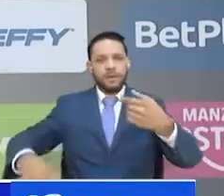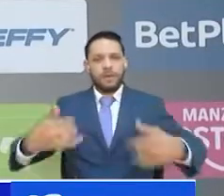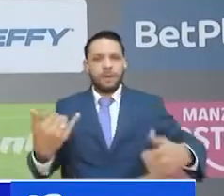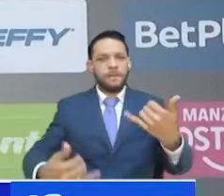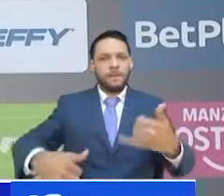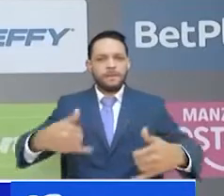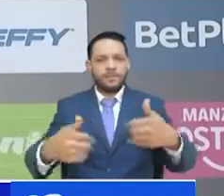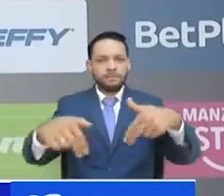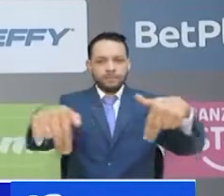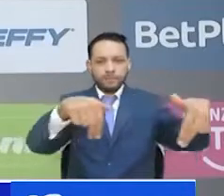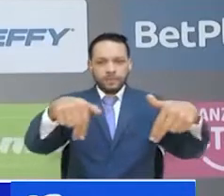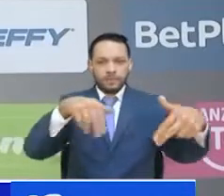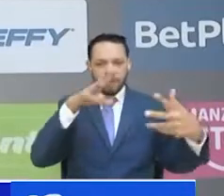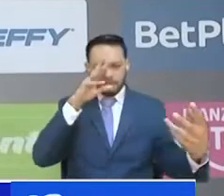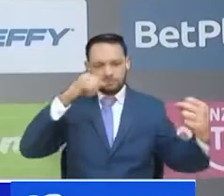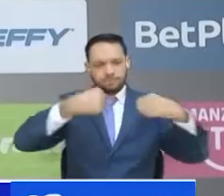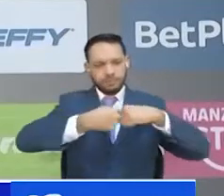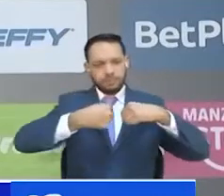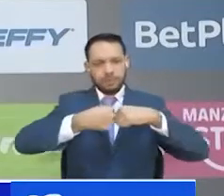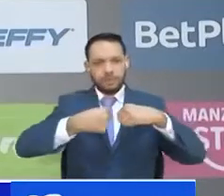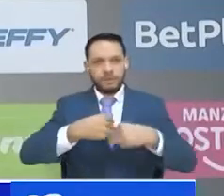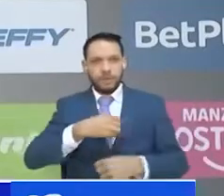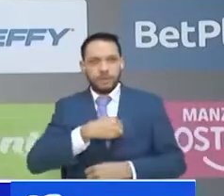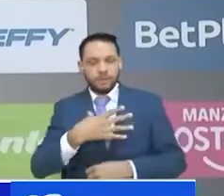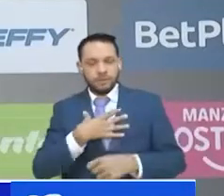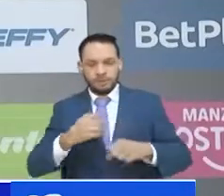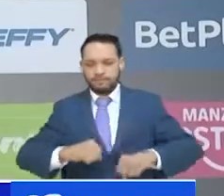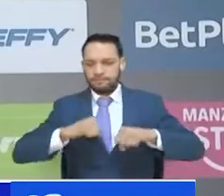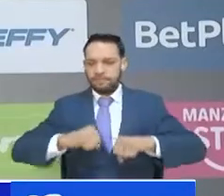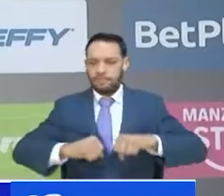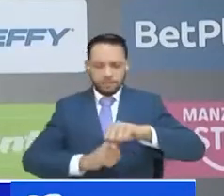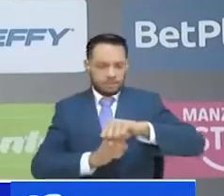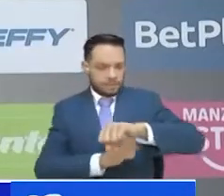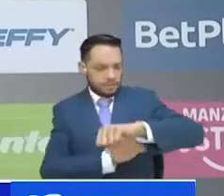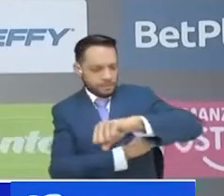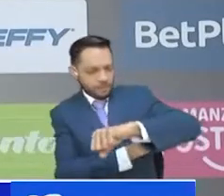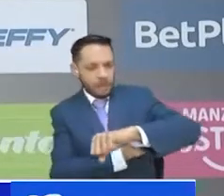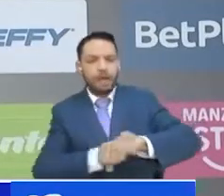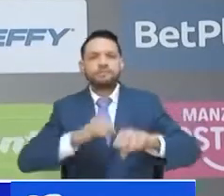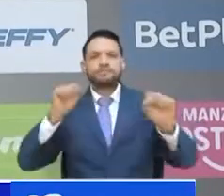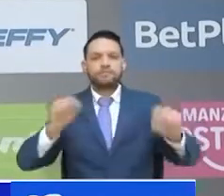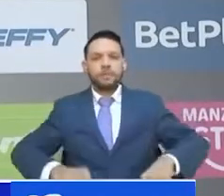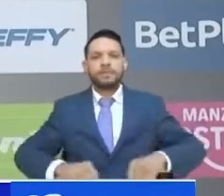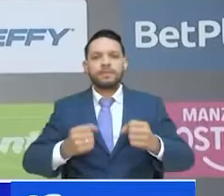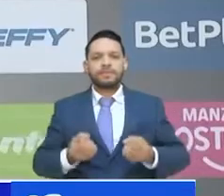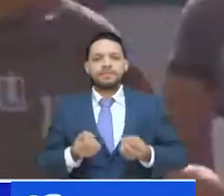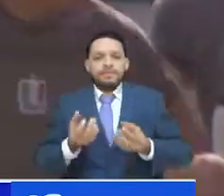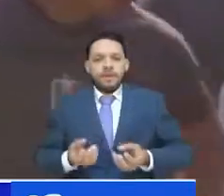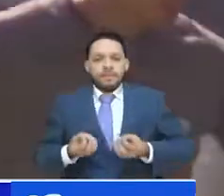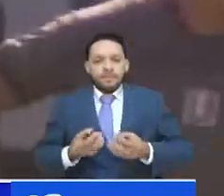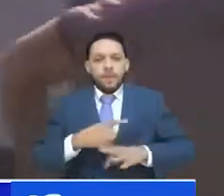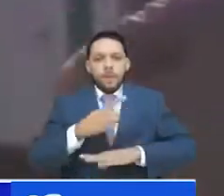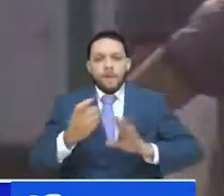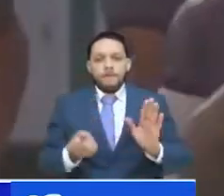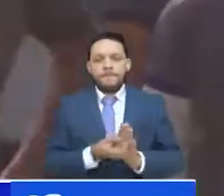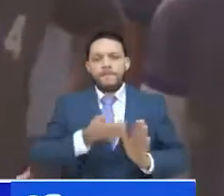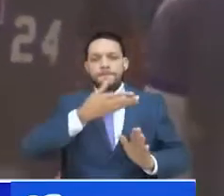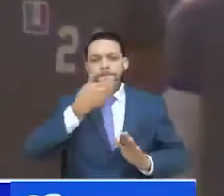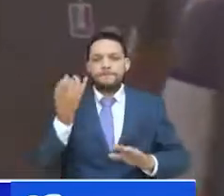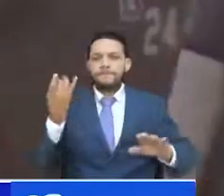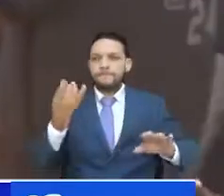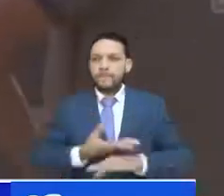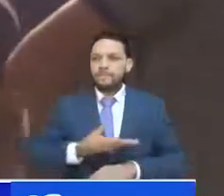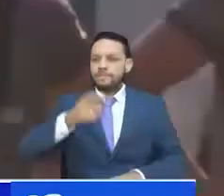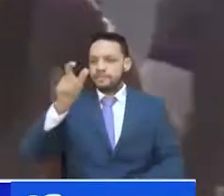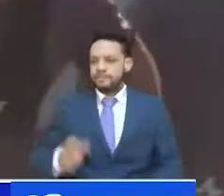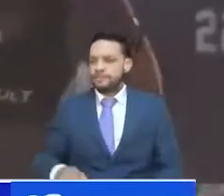partido si tengo la oportunidad, y créame que voy a lo mejor de mí en todo momento. El respaldo del jugador